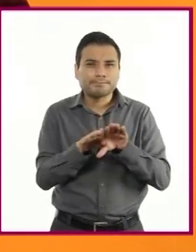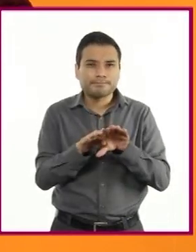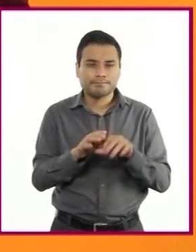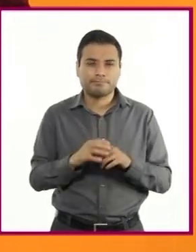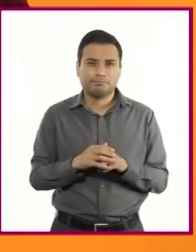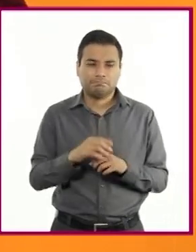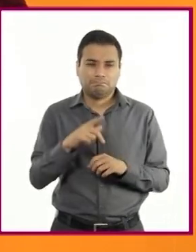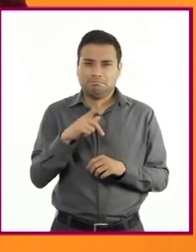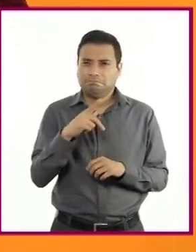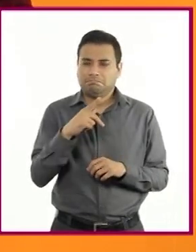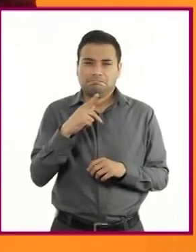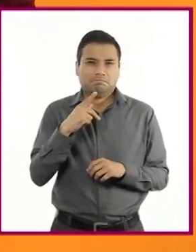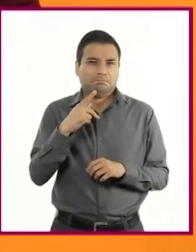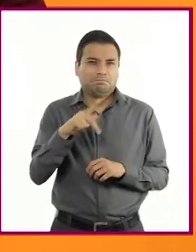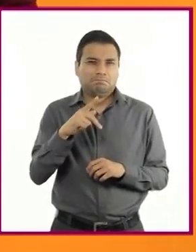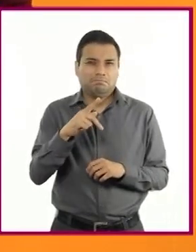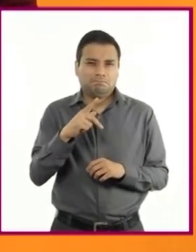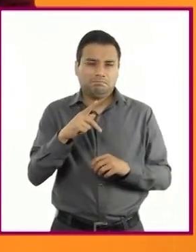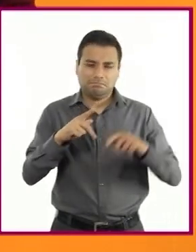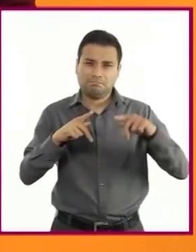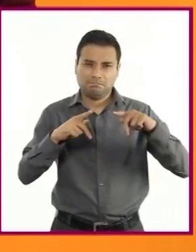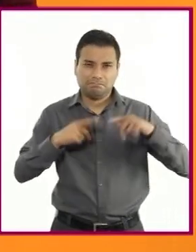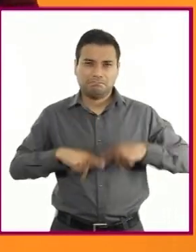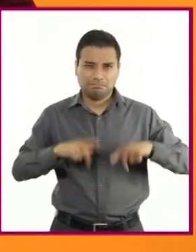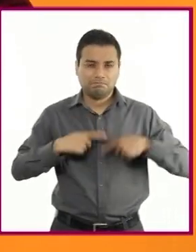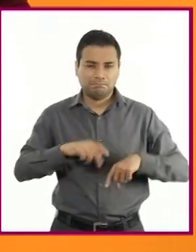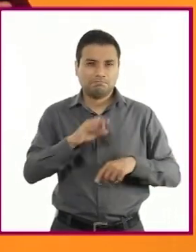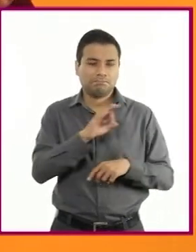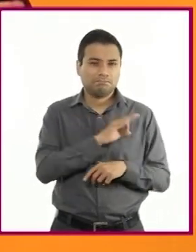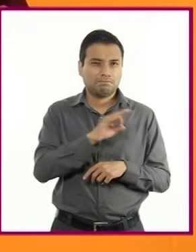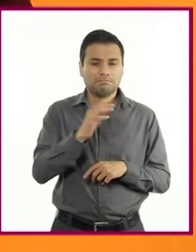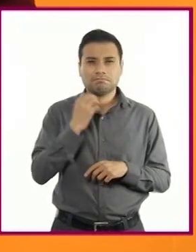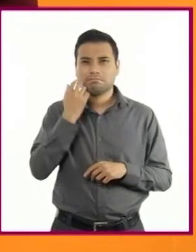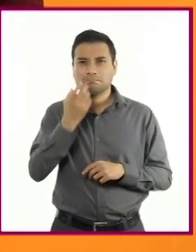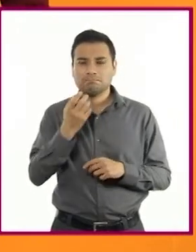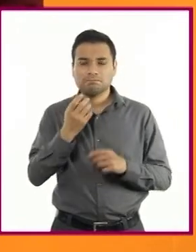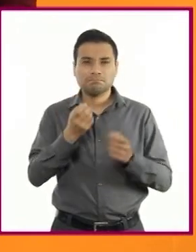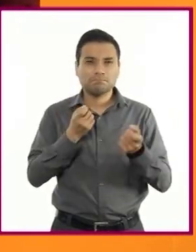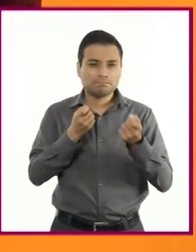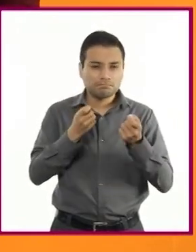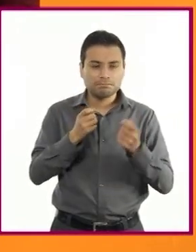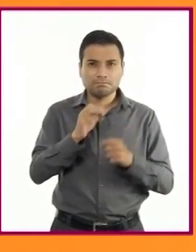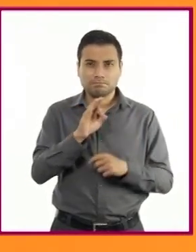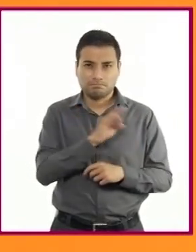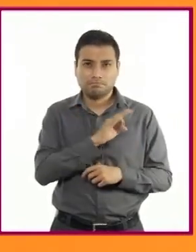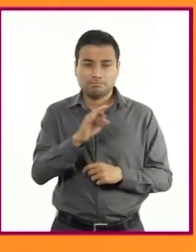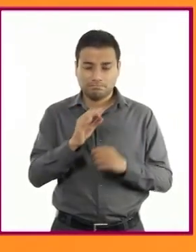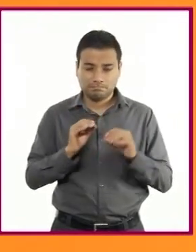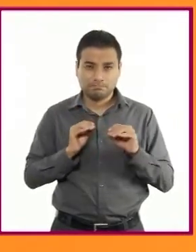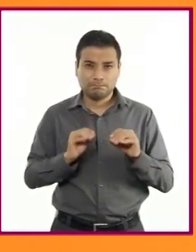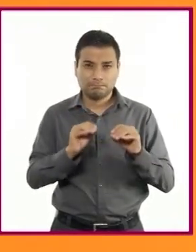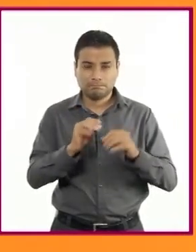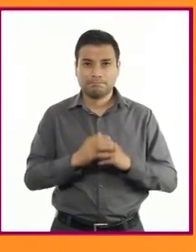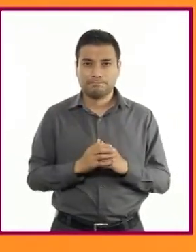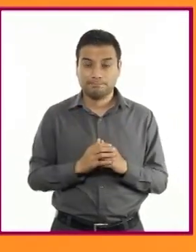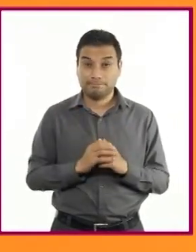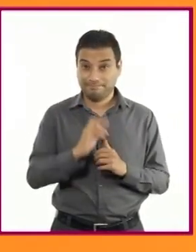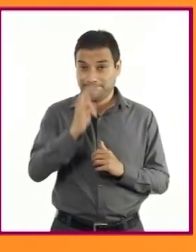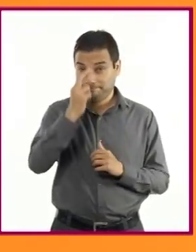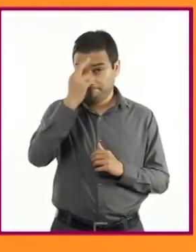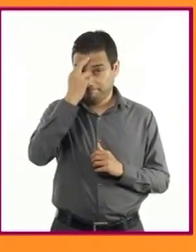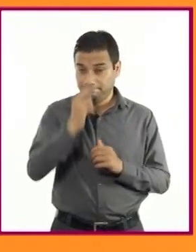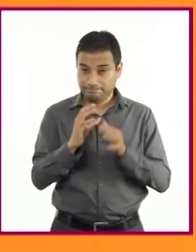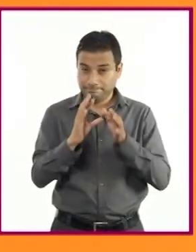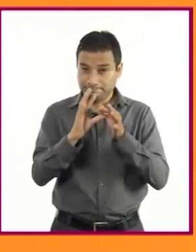decir, a través de la voluntad del propio cuerpo. Es que se realiza un movimiento. Debemos de reafirmar